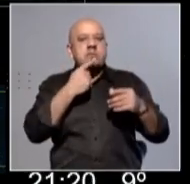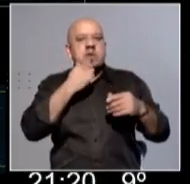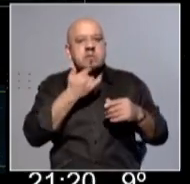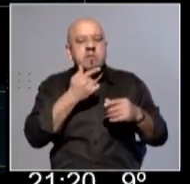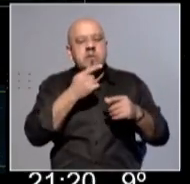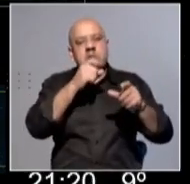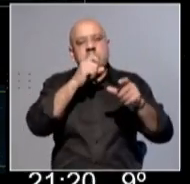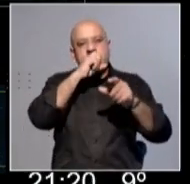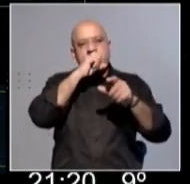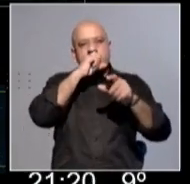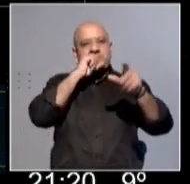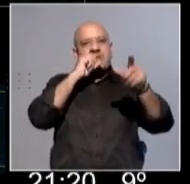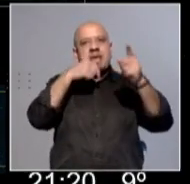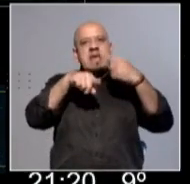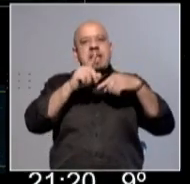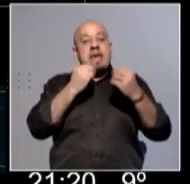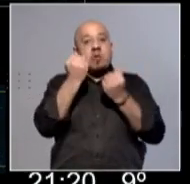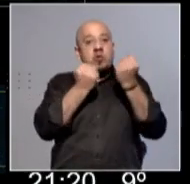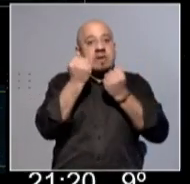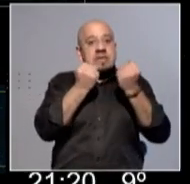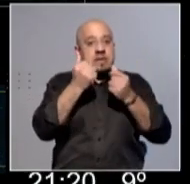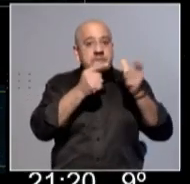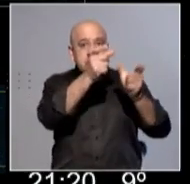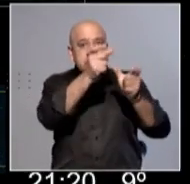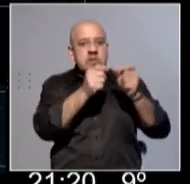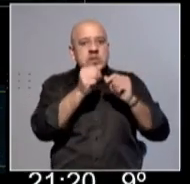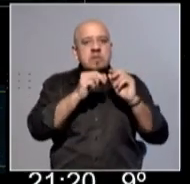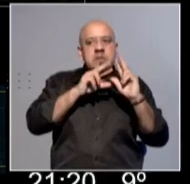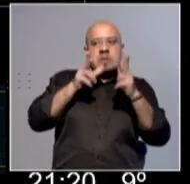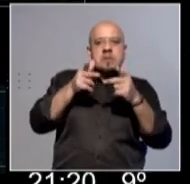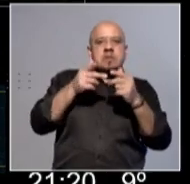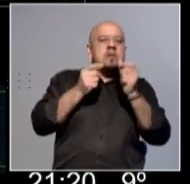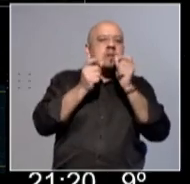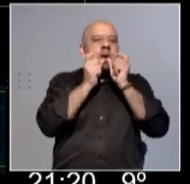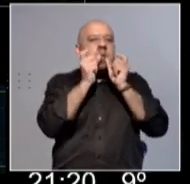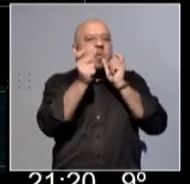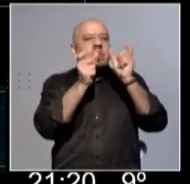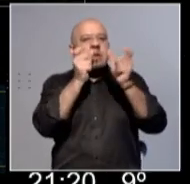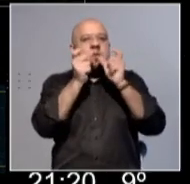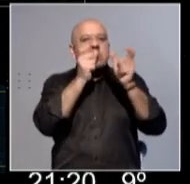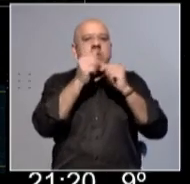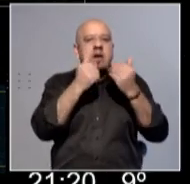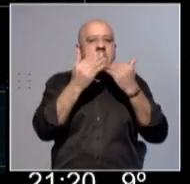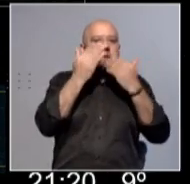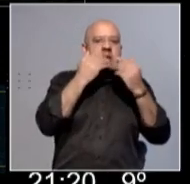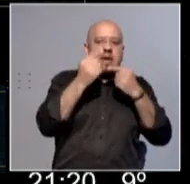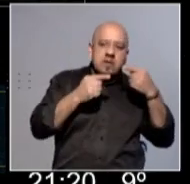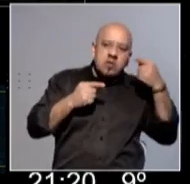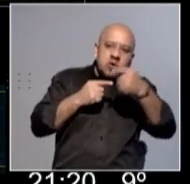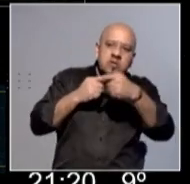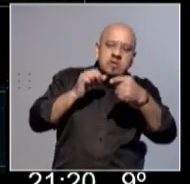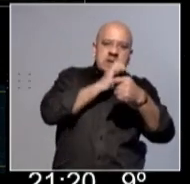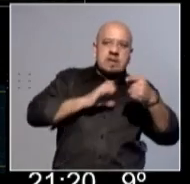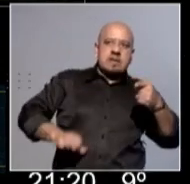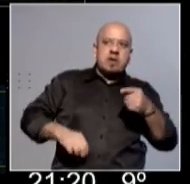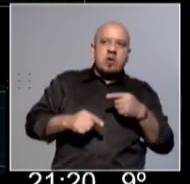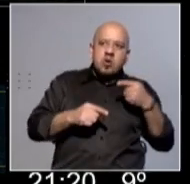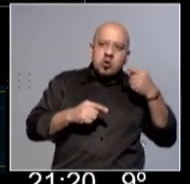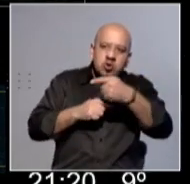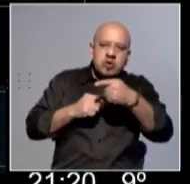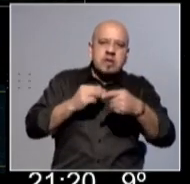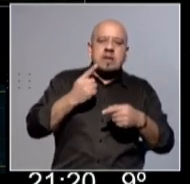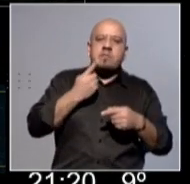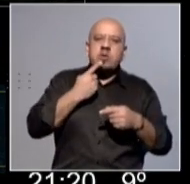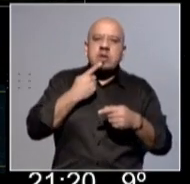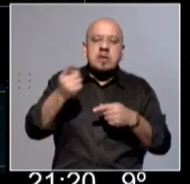ejemplo, economistas fundamentalmente que tratan de construir argumentos hablando en contra del Estado, hablando en contra de la política, que cada dos